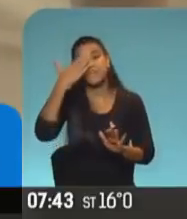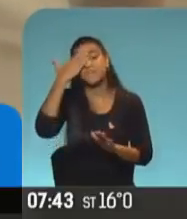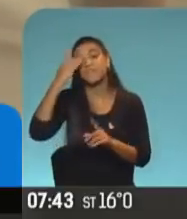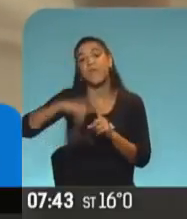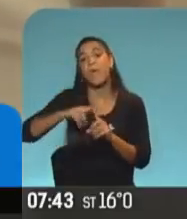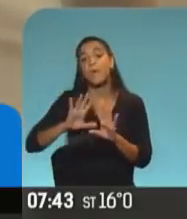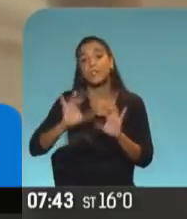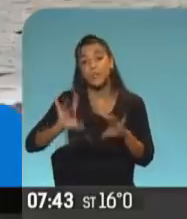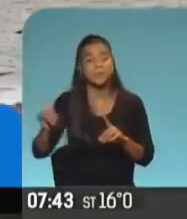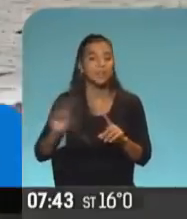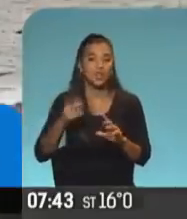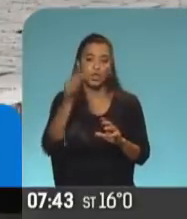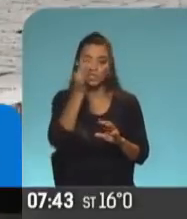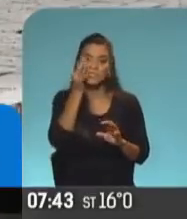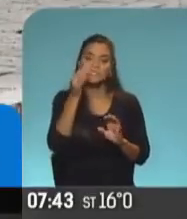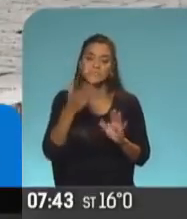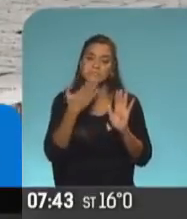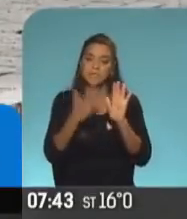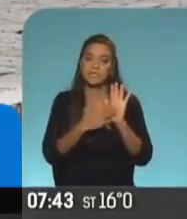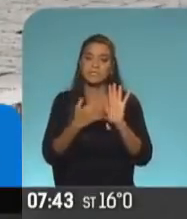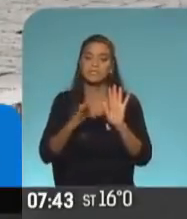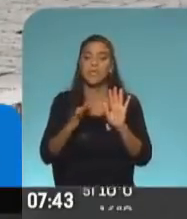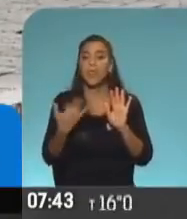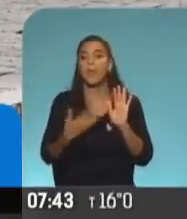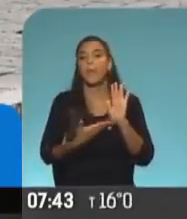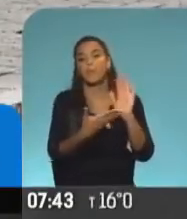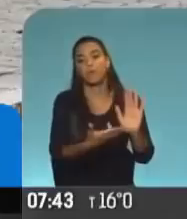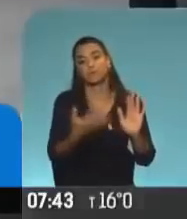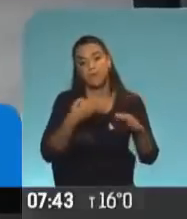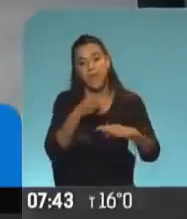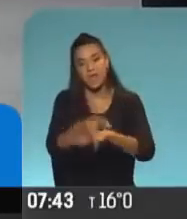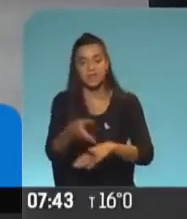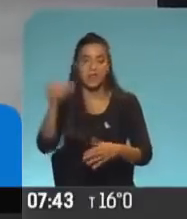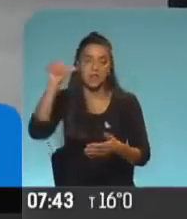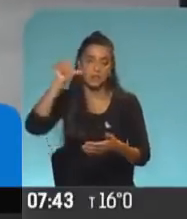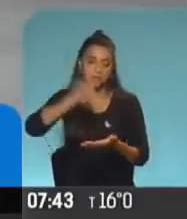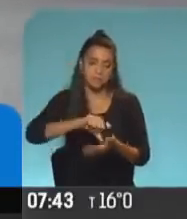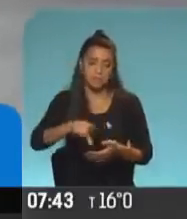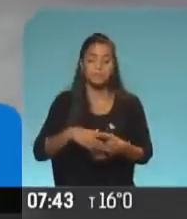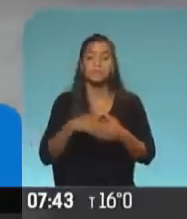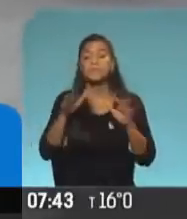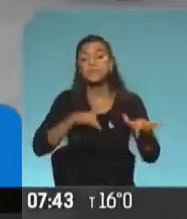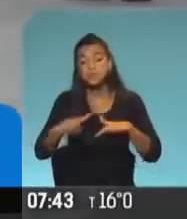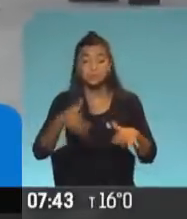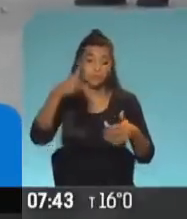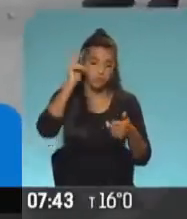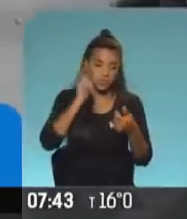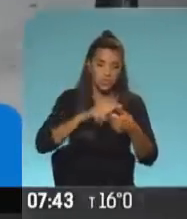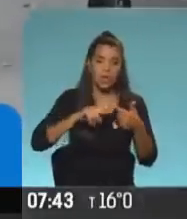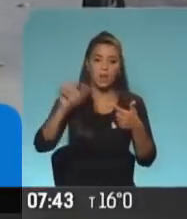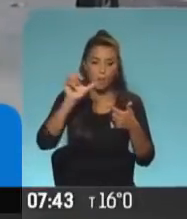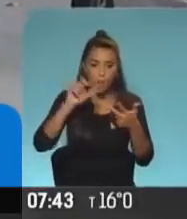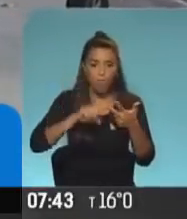Claro. Y eso puede ser otra cosa, o puede ser que no tengas síntomas y estés contagiado. Claro. Y la situación más dramática, de todos modos, hablamos de Chile, de